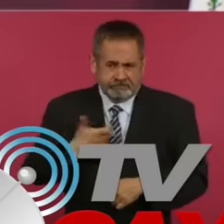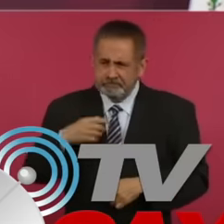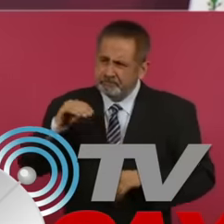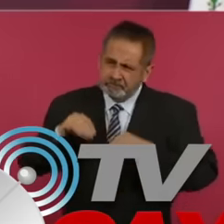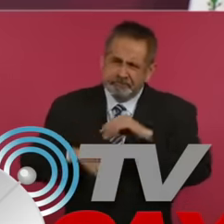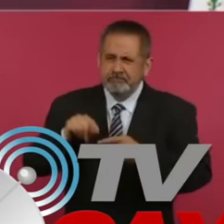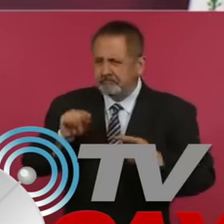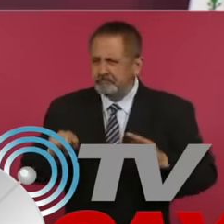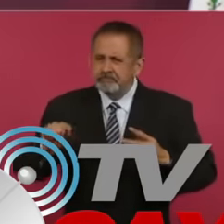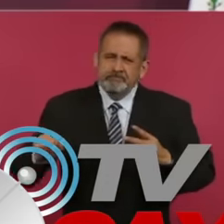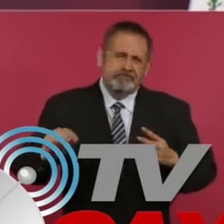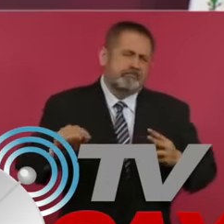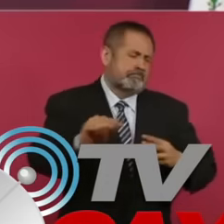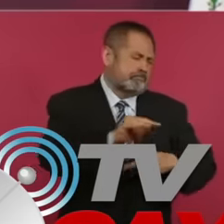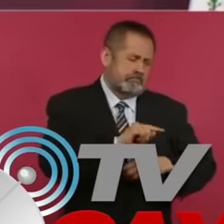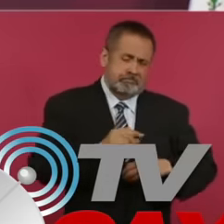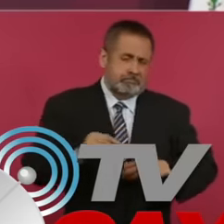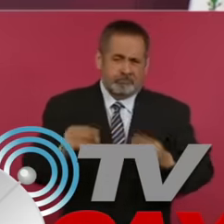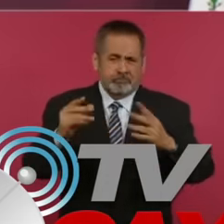Porque